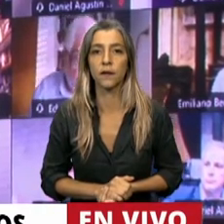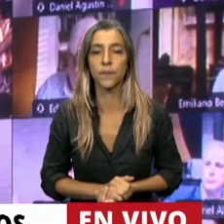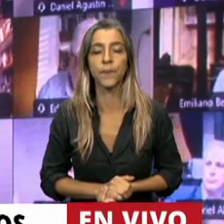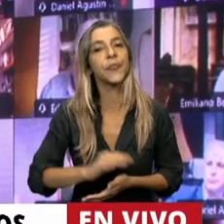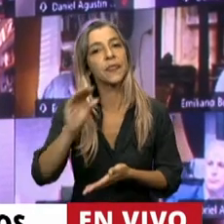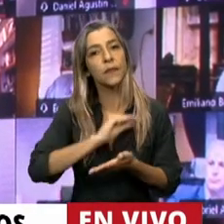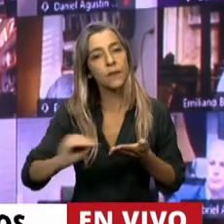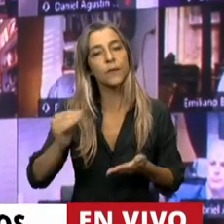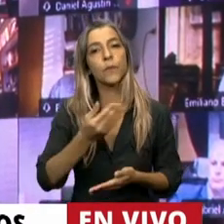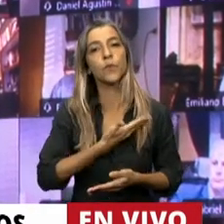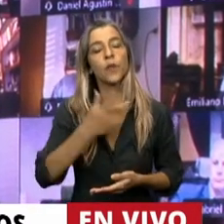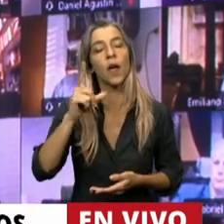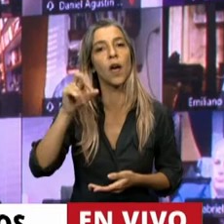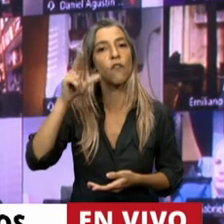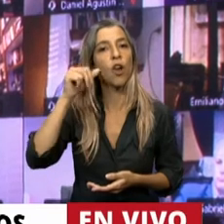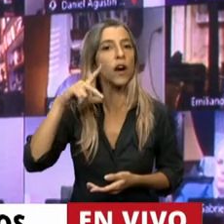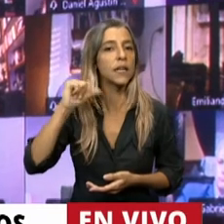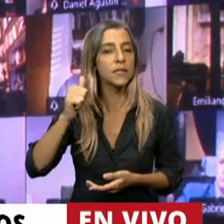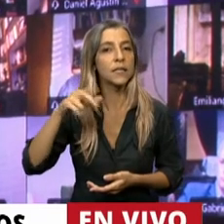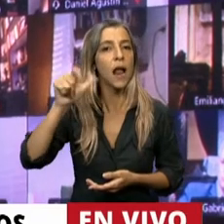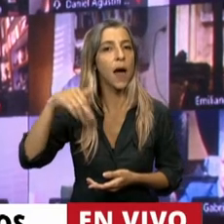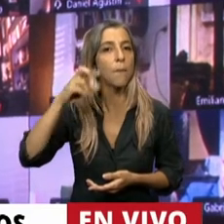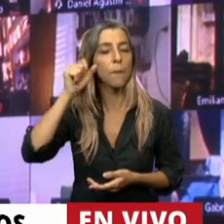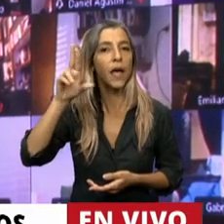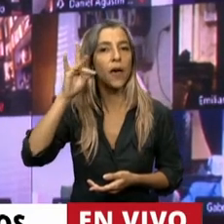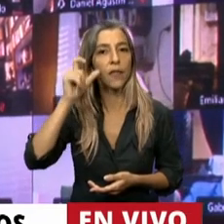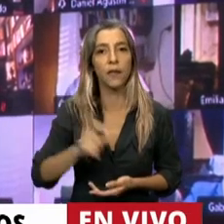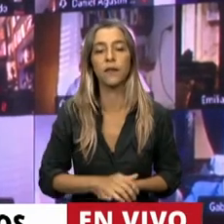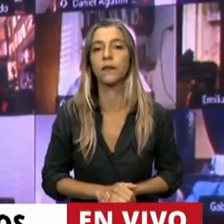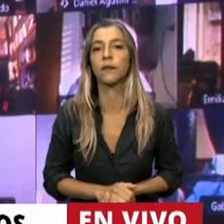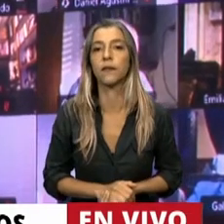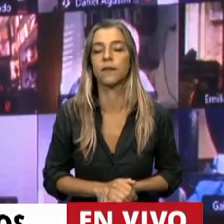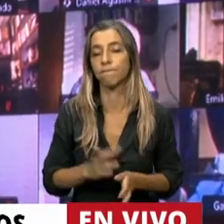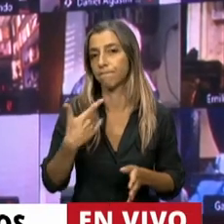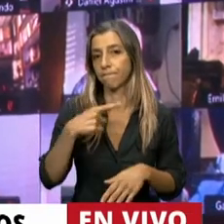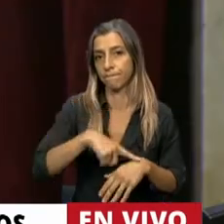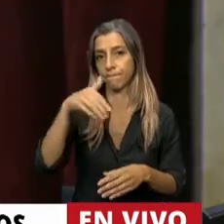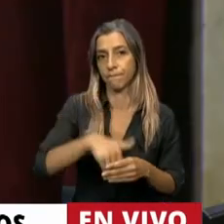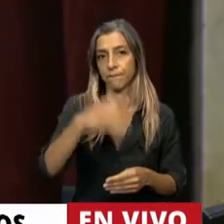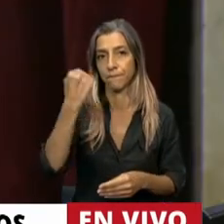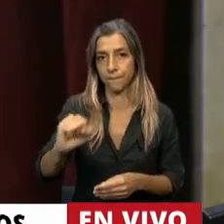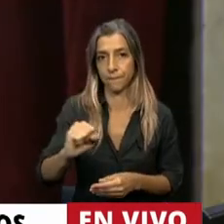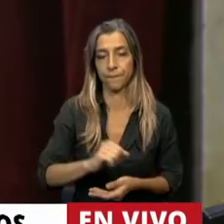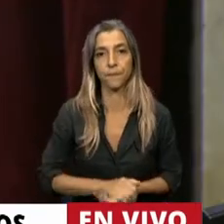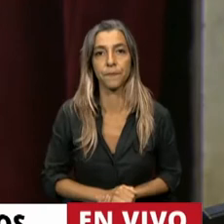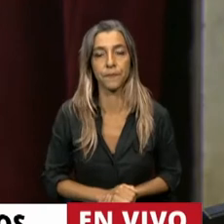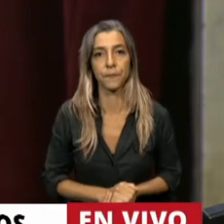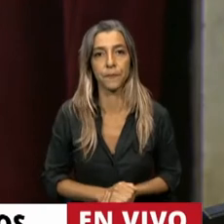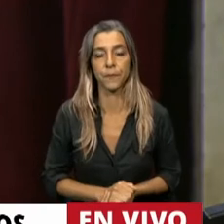diputada florencia la emplea bien ausente a la hora de votar